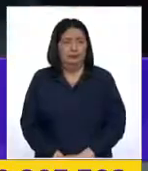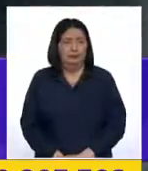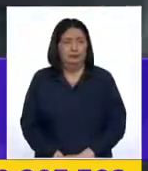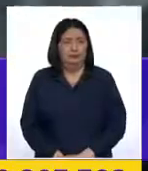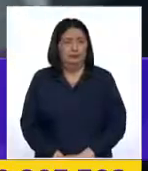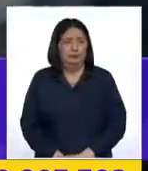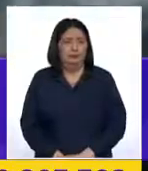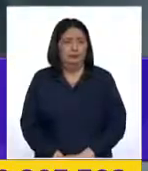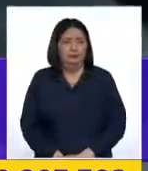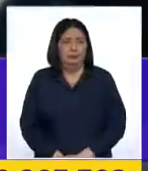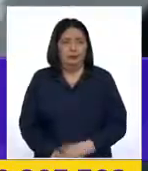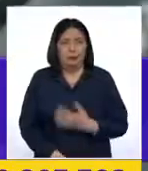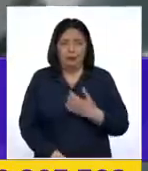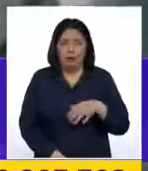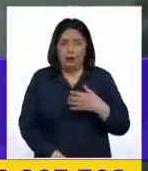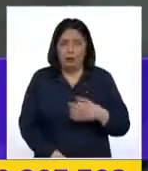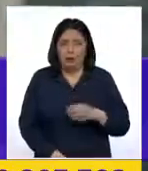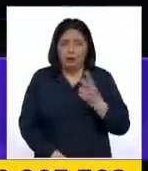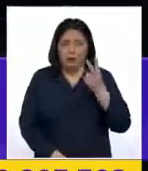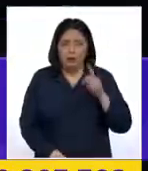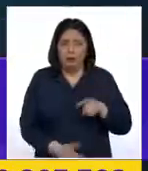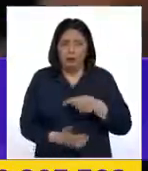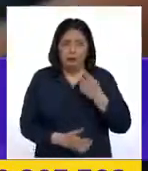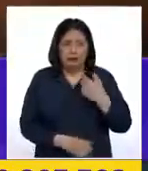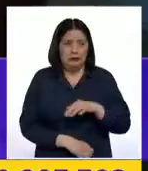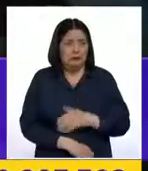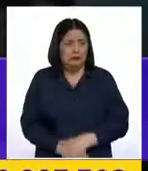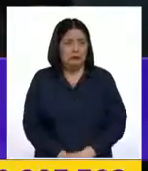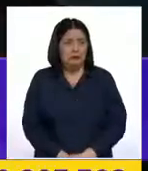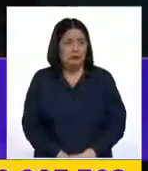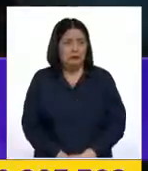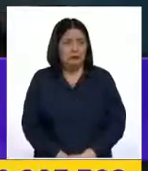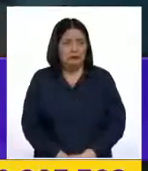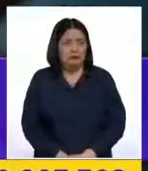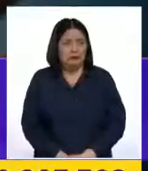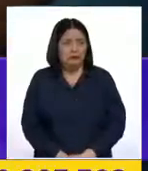Ya dos veces, ya. Me la atreve,